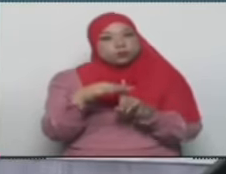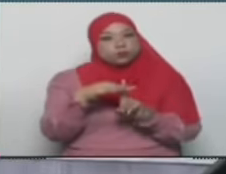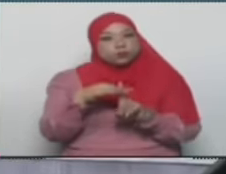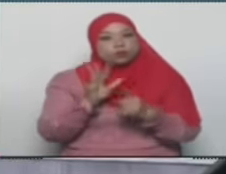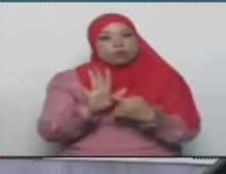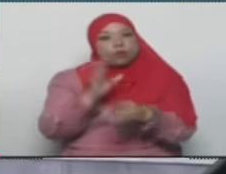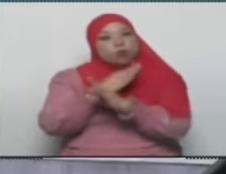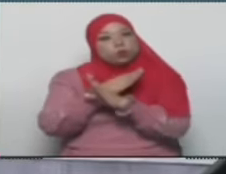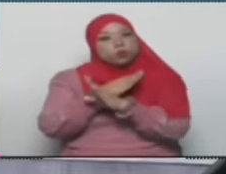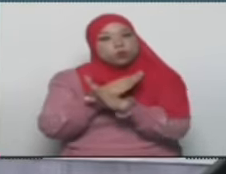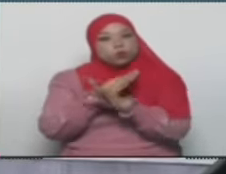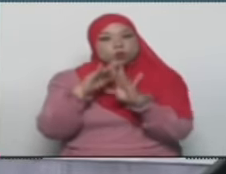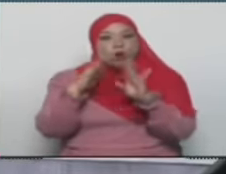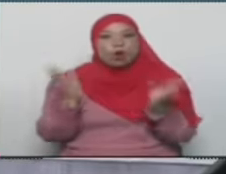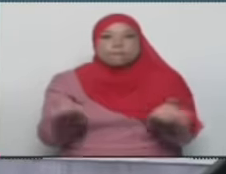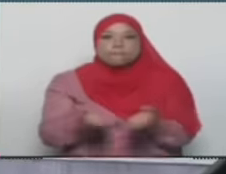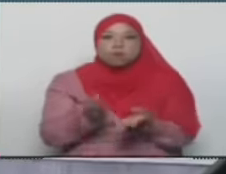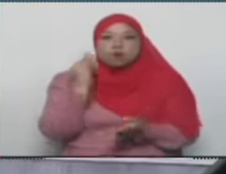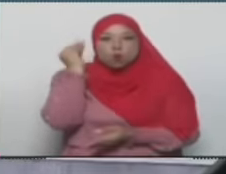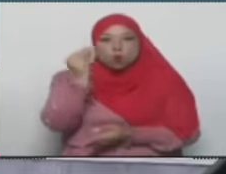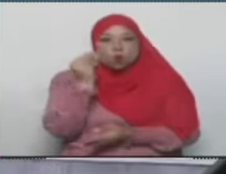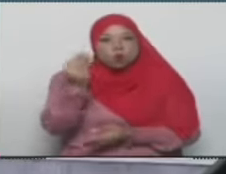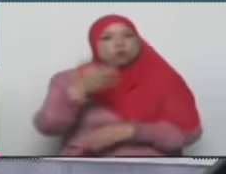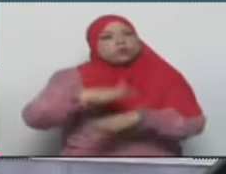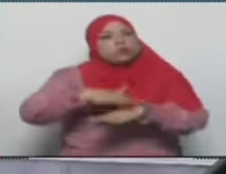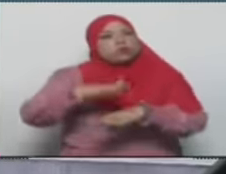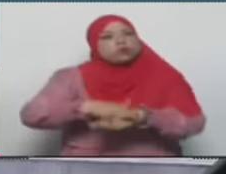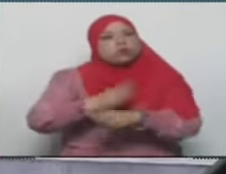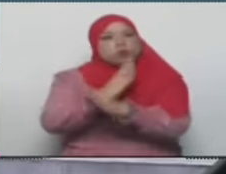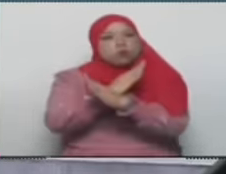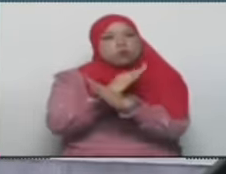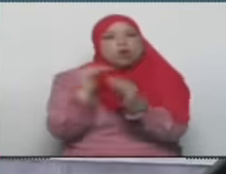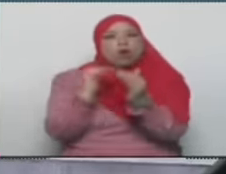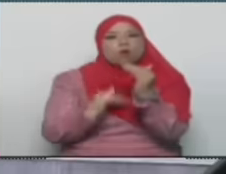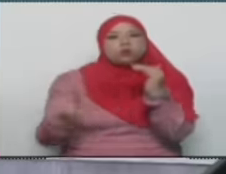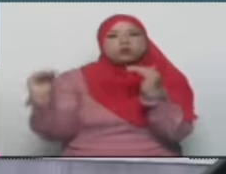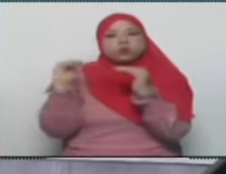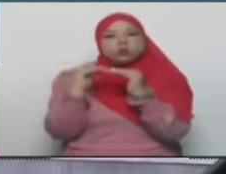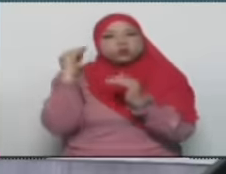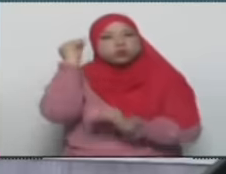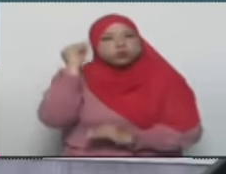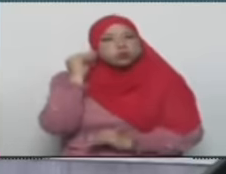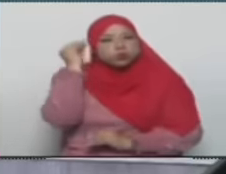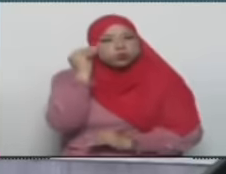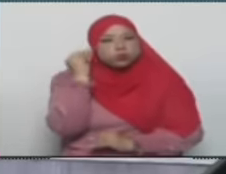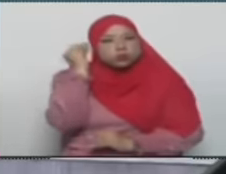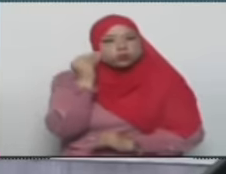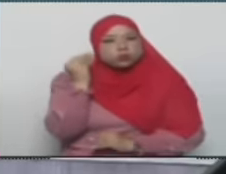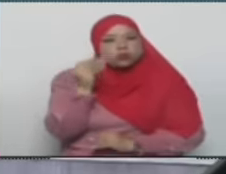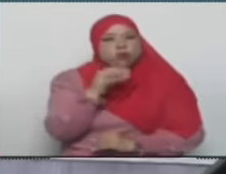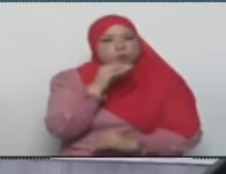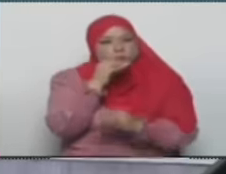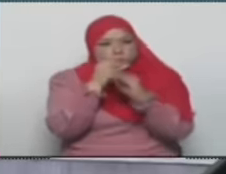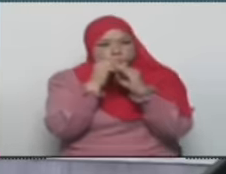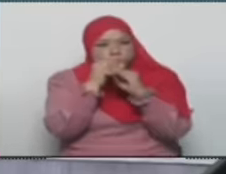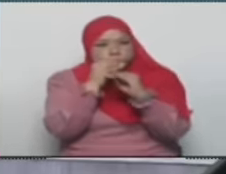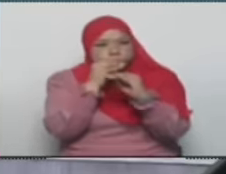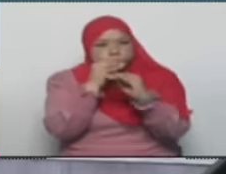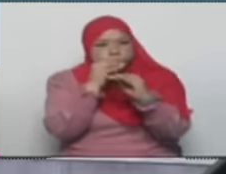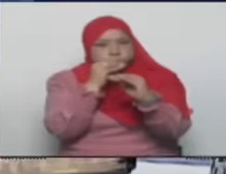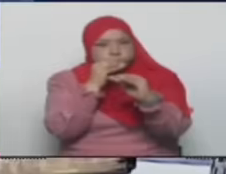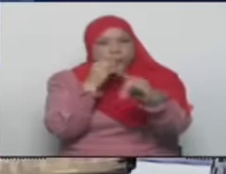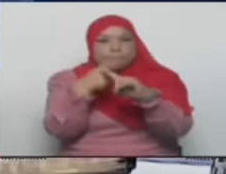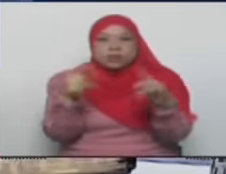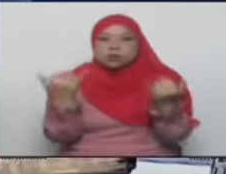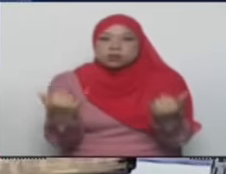Elon Musk, el mundo también reclamó posturas iguales. Antes estaba el mundo como callado, luego que usted habló... Hay que tener